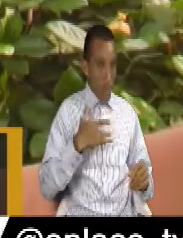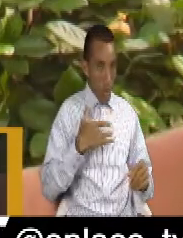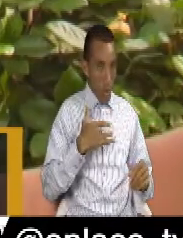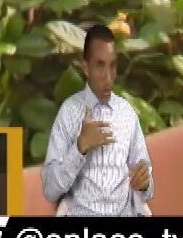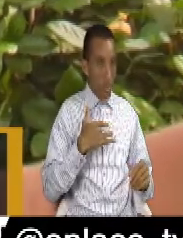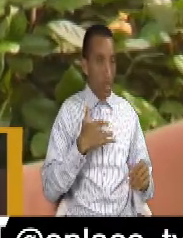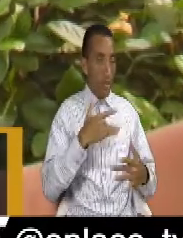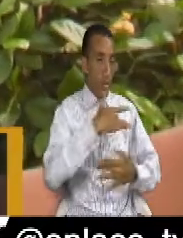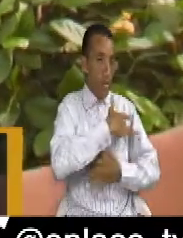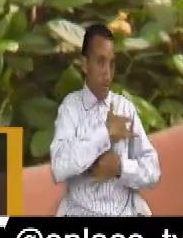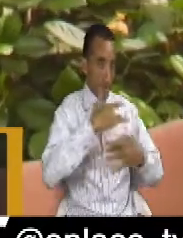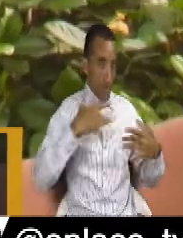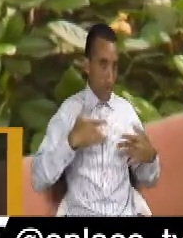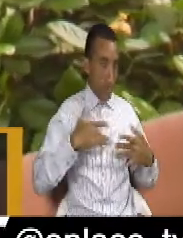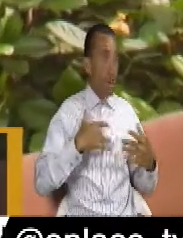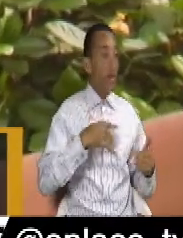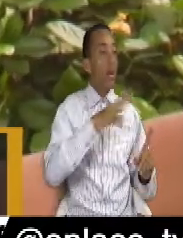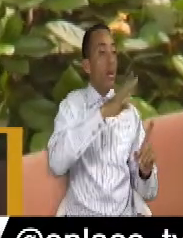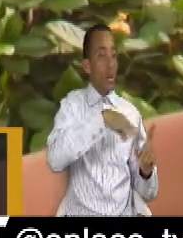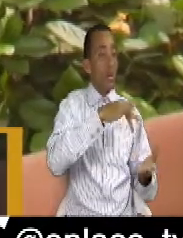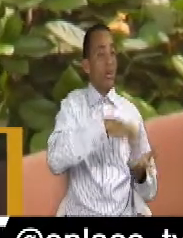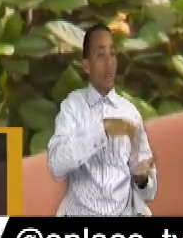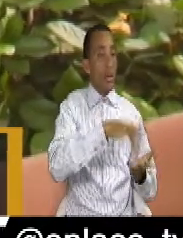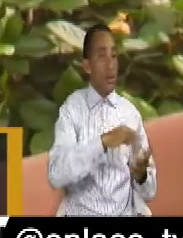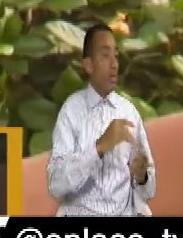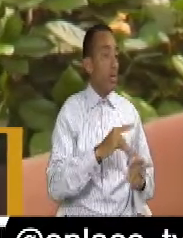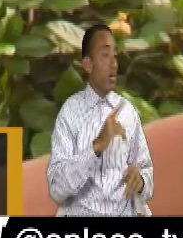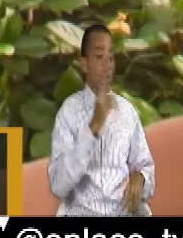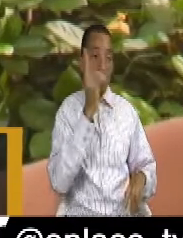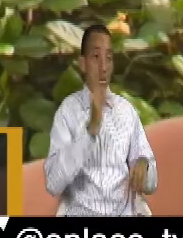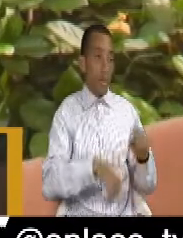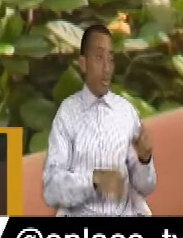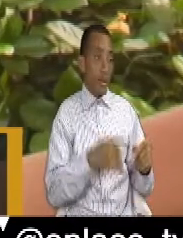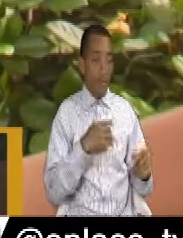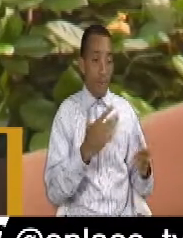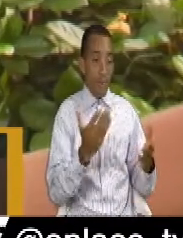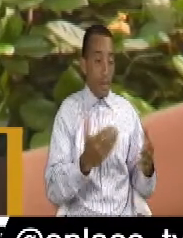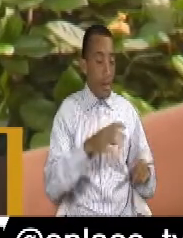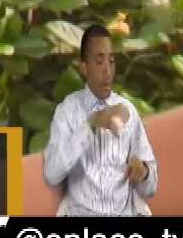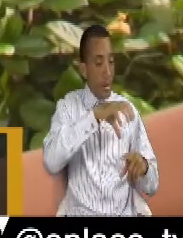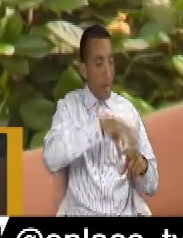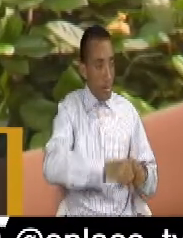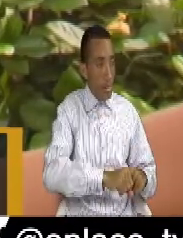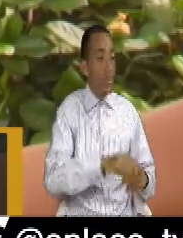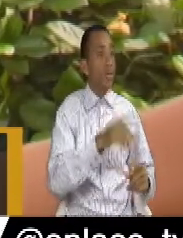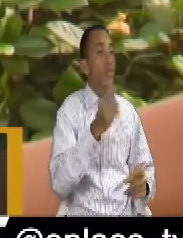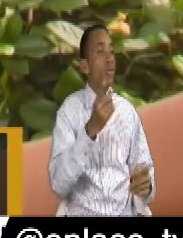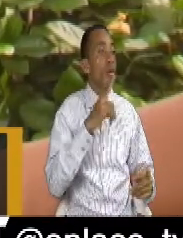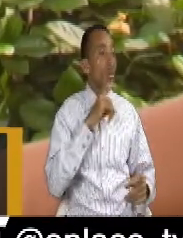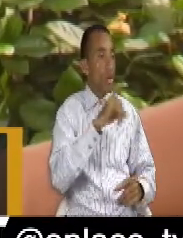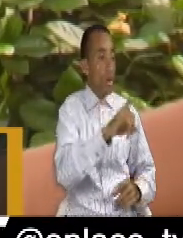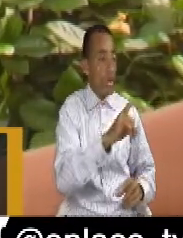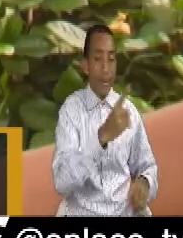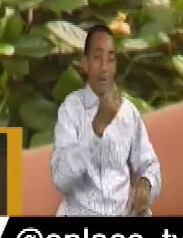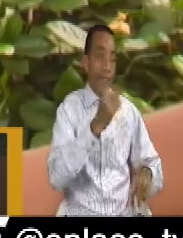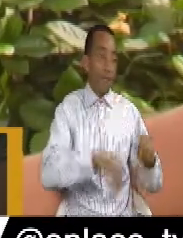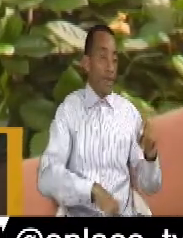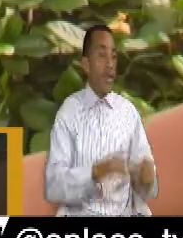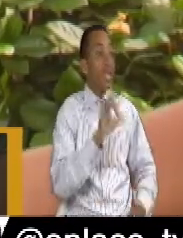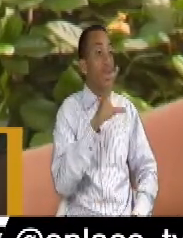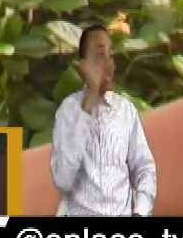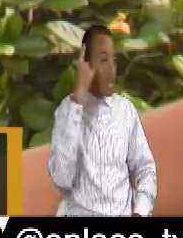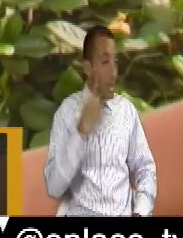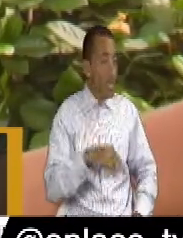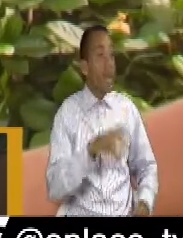seguridad. Y que no me pueden atender. Tengo una cita para Bucaramanga, hasta la hora no he podido. Llevo 15 días pidiendo esa cita a